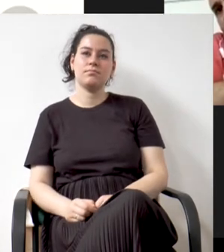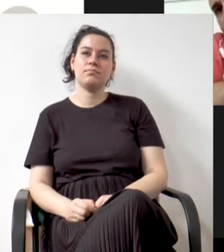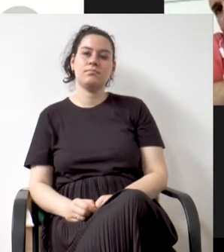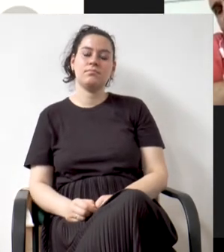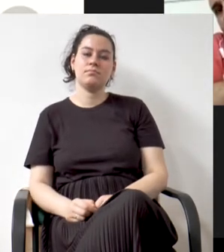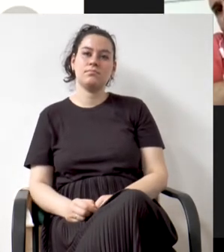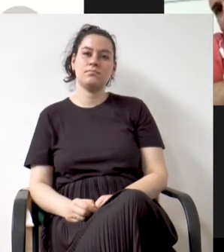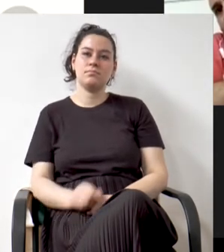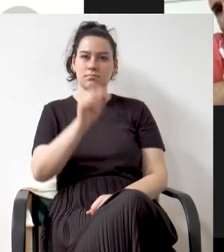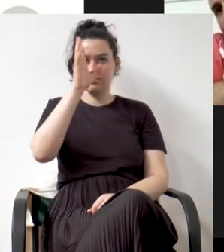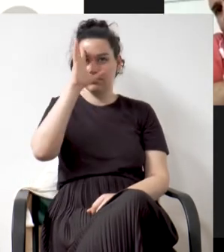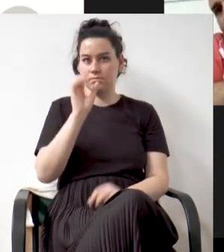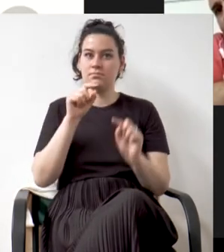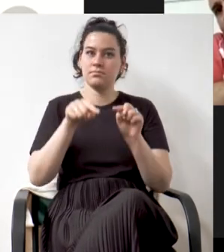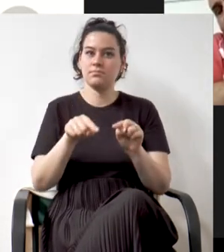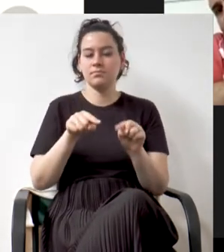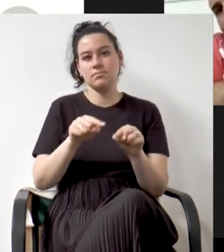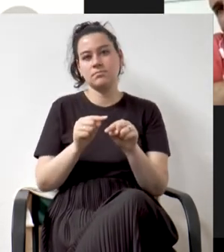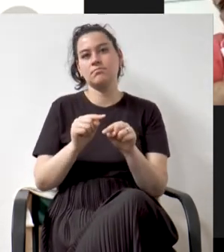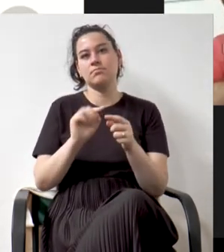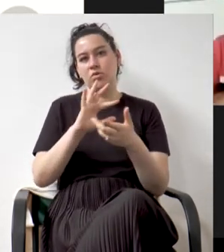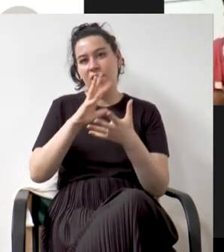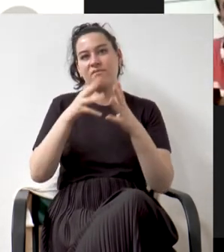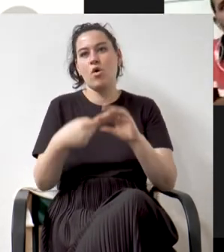Y creo que acá hay, de alguna forma,